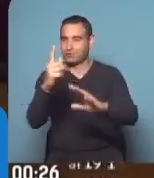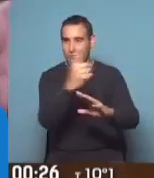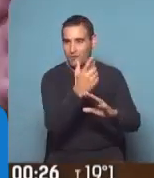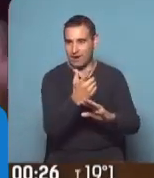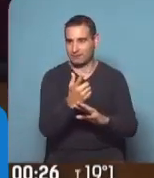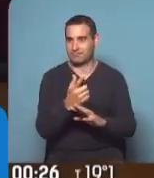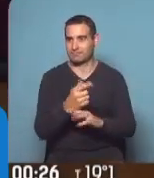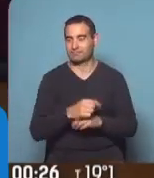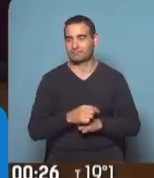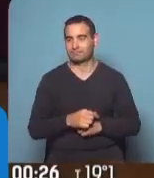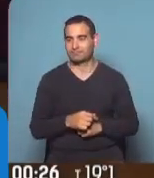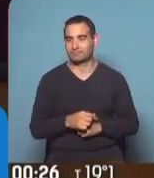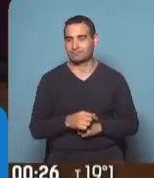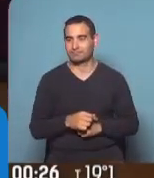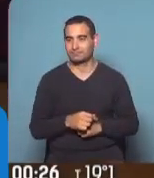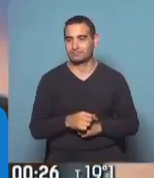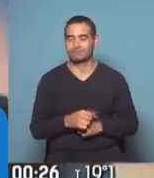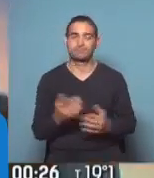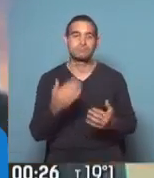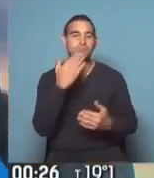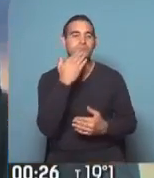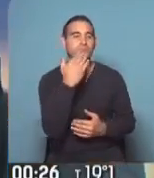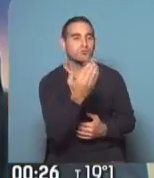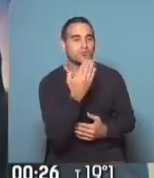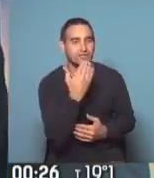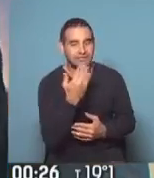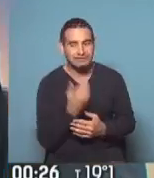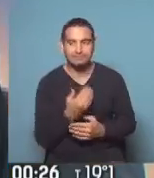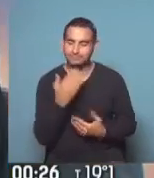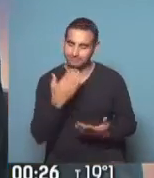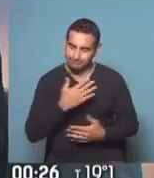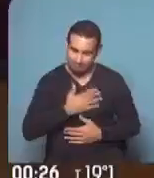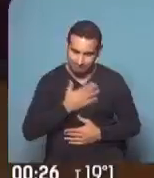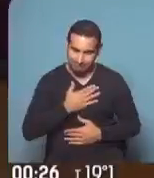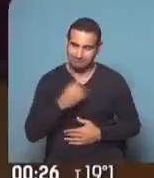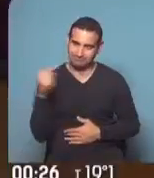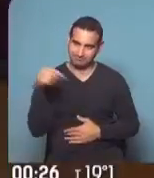considerado de muy buena calidad. Muchas gracias, José Por favor, Luis. gran placer. Gracias por la invitación.